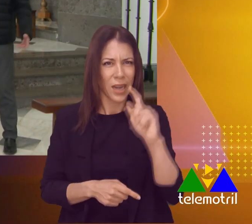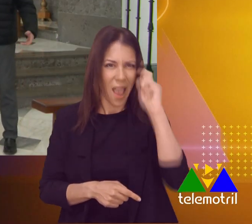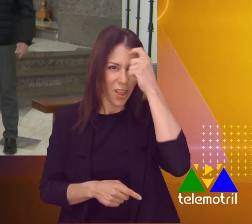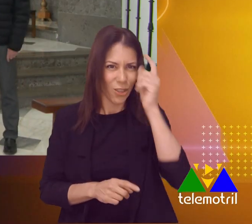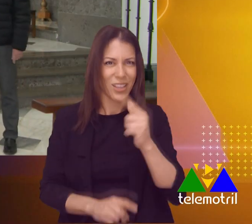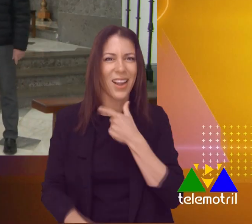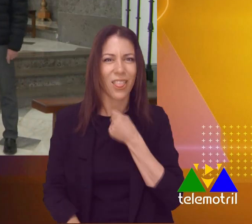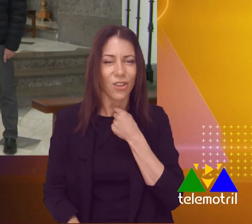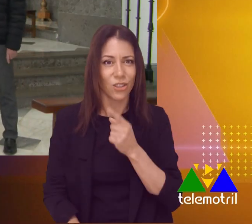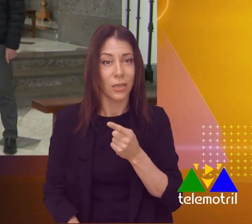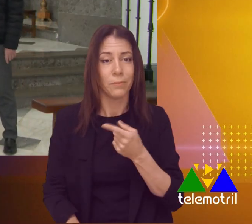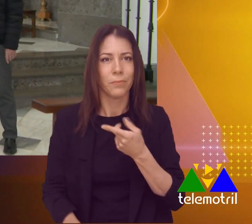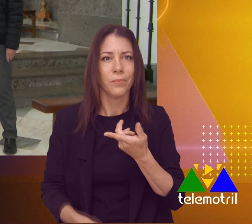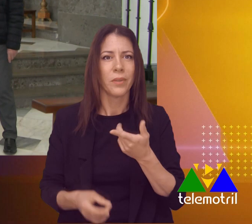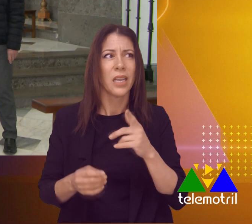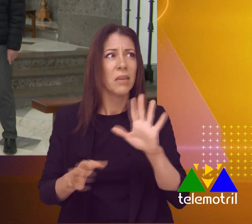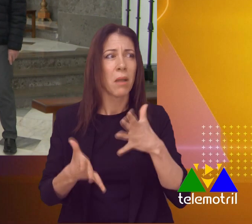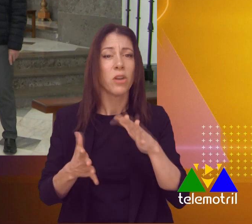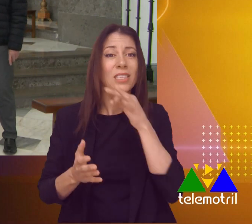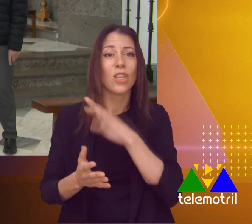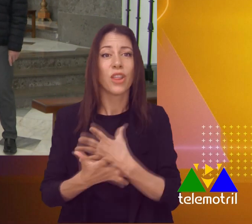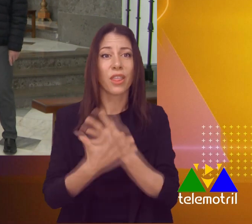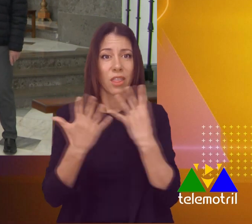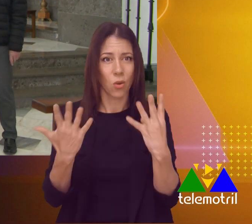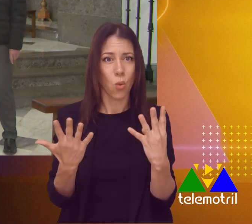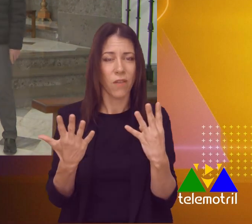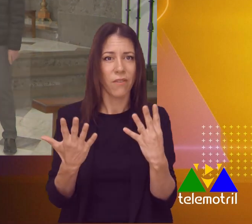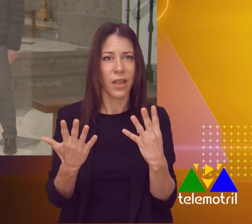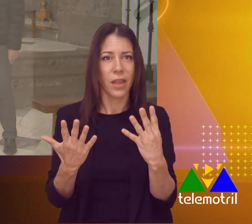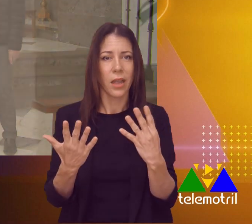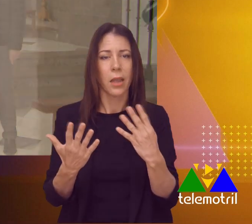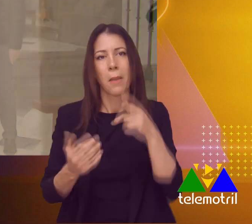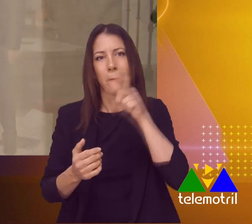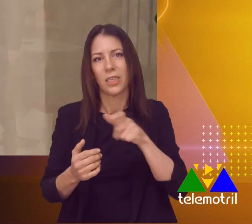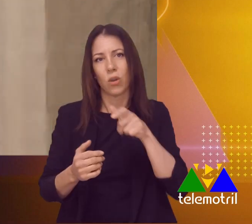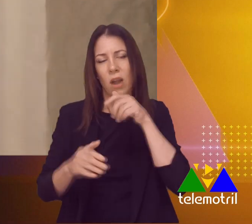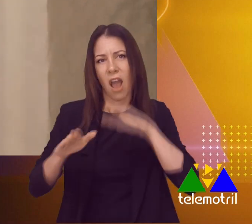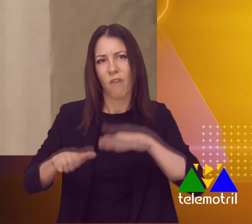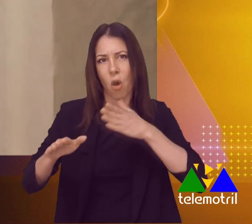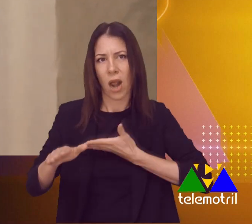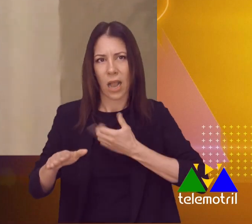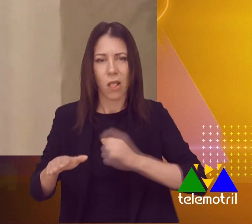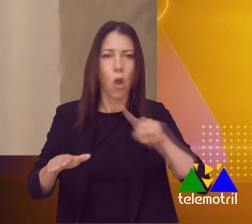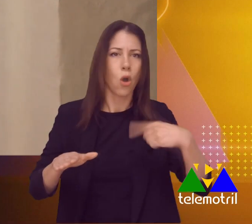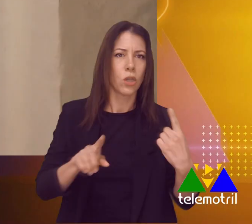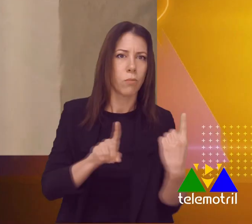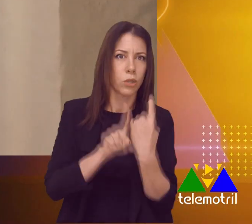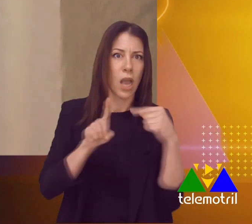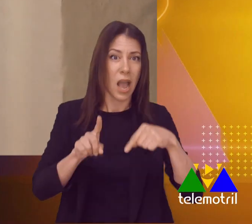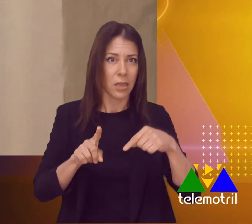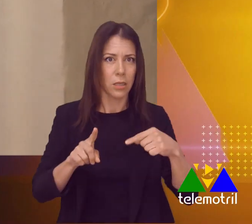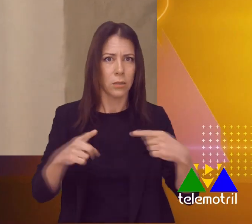una vez, un momento, estamos hablando del siglo XIX, donde entre partidarios de un alcalde y contrarios del alcalde se enfrentaron a